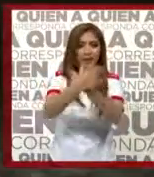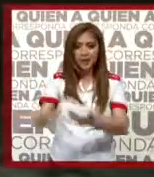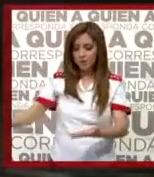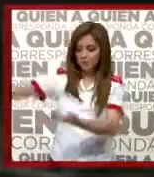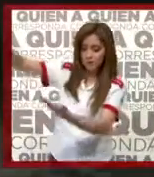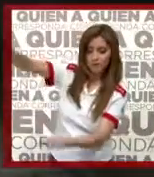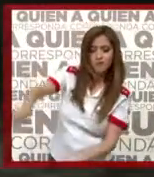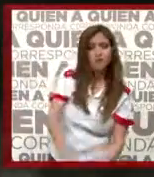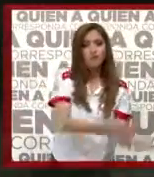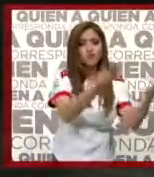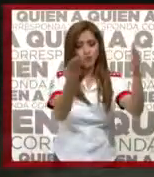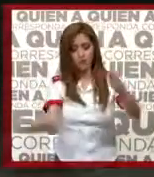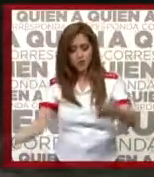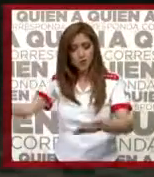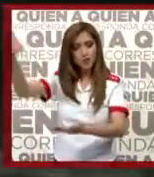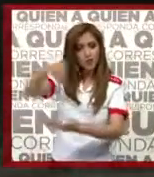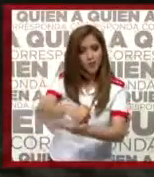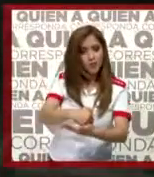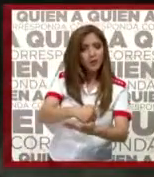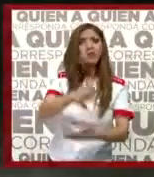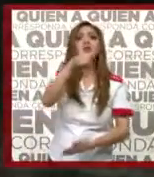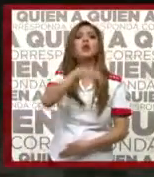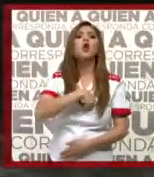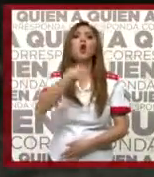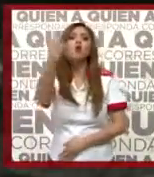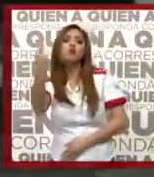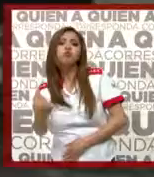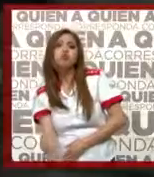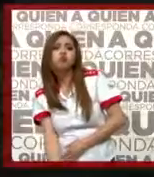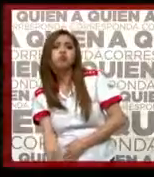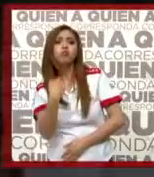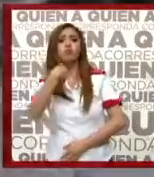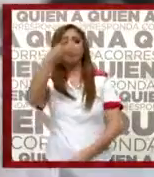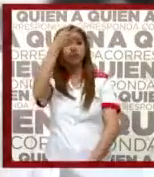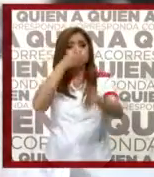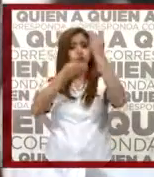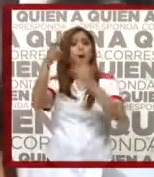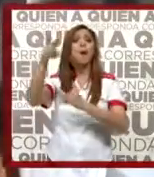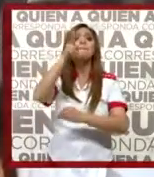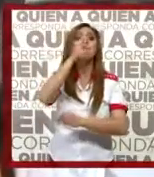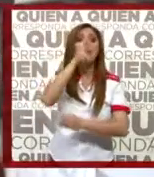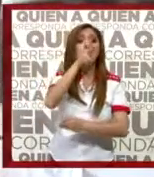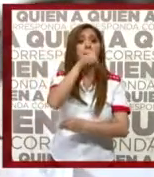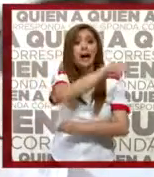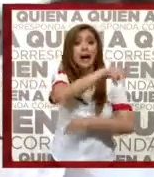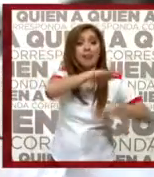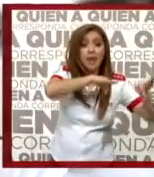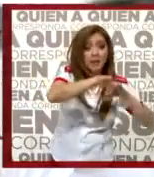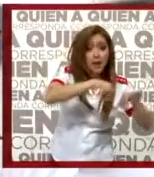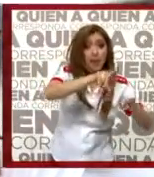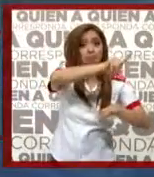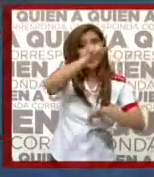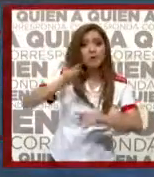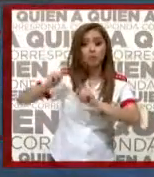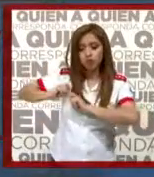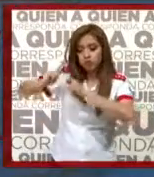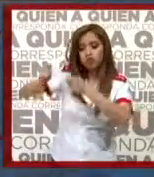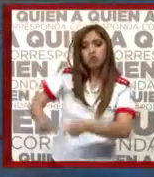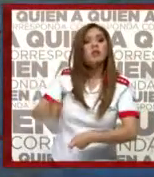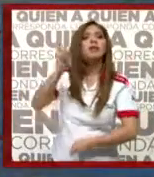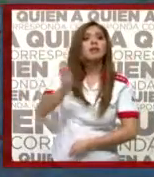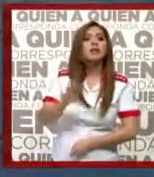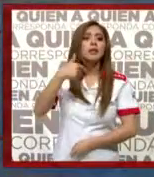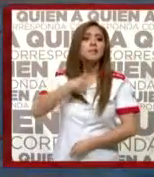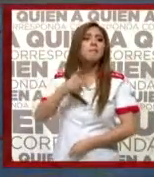aprende desde niño porque nuestros padres, ese es el trabajo que ellos tienen. Uno ya lleva sangre de pescador. Debido